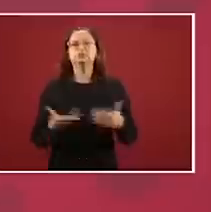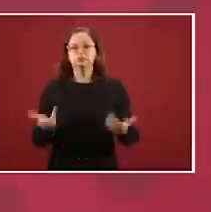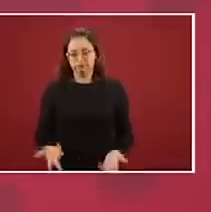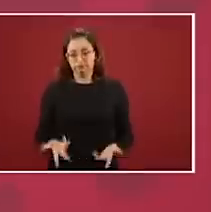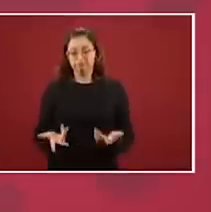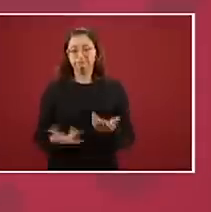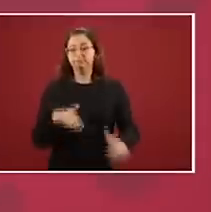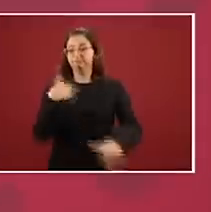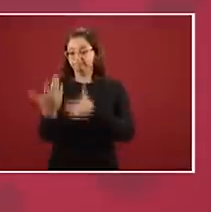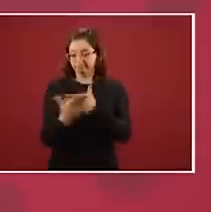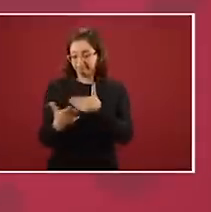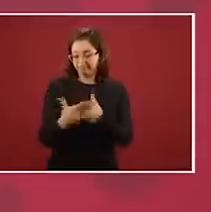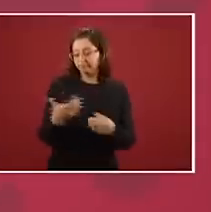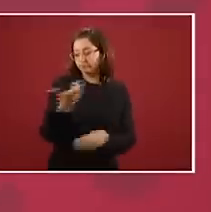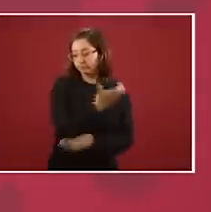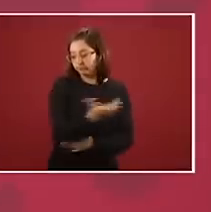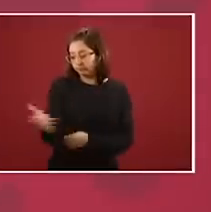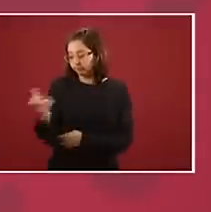fertilizante